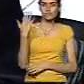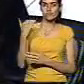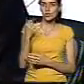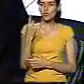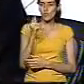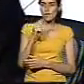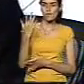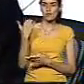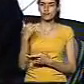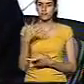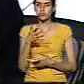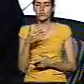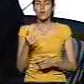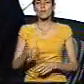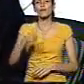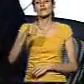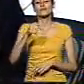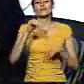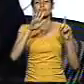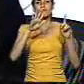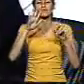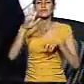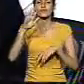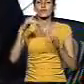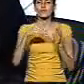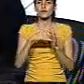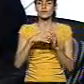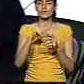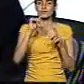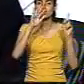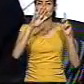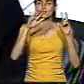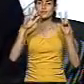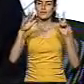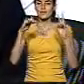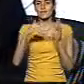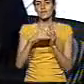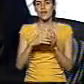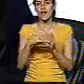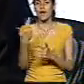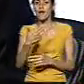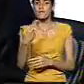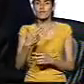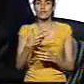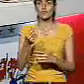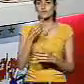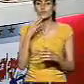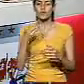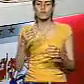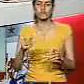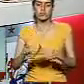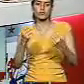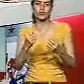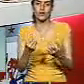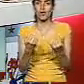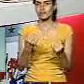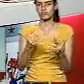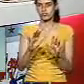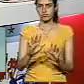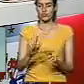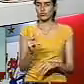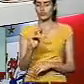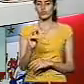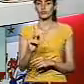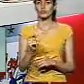un mes, más de 65.000, 67.000 armas aproximadamente, pero no es que se destruyeron pasándoles o no,